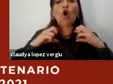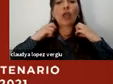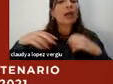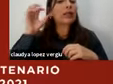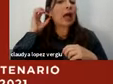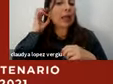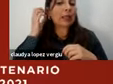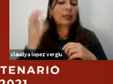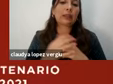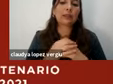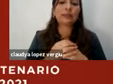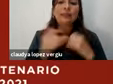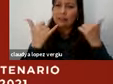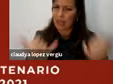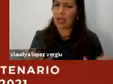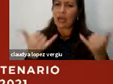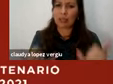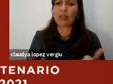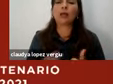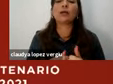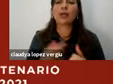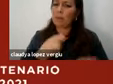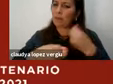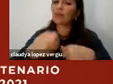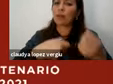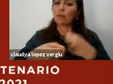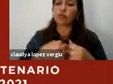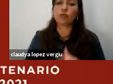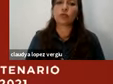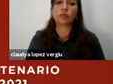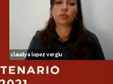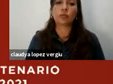sí, ya tenemos, ya contamos con ese producto.